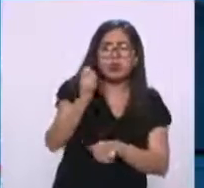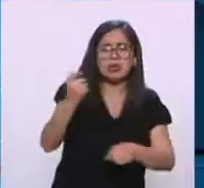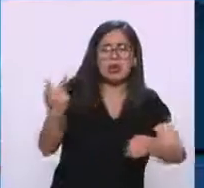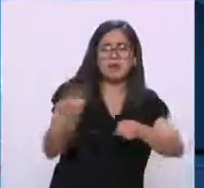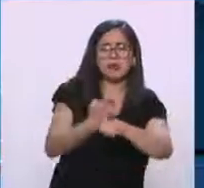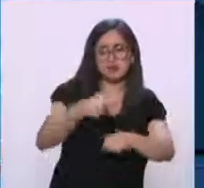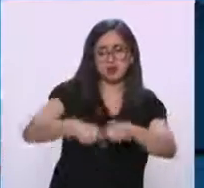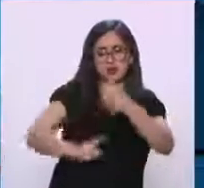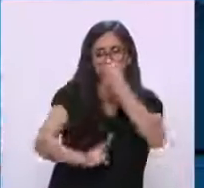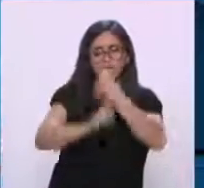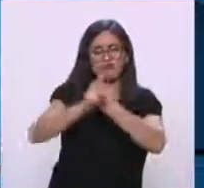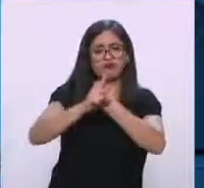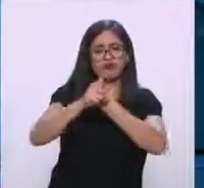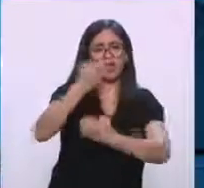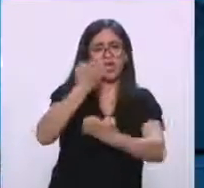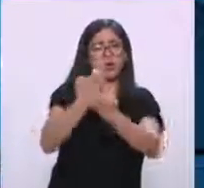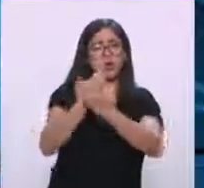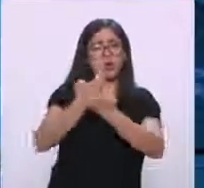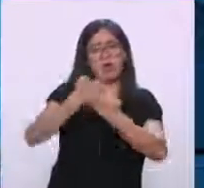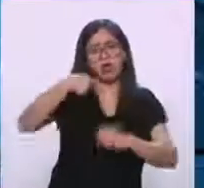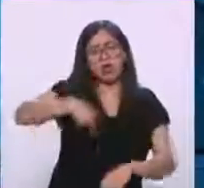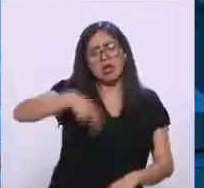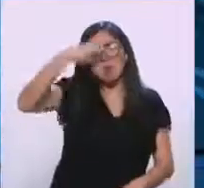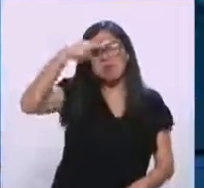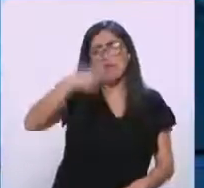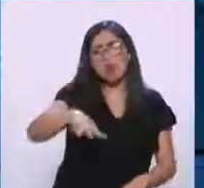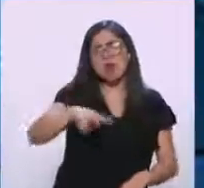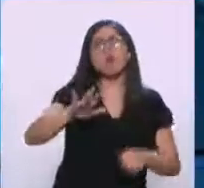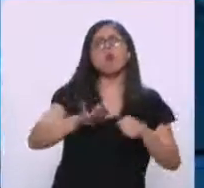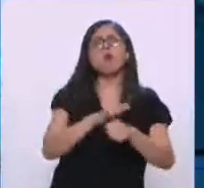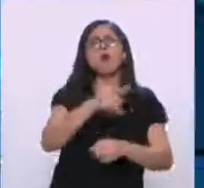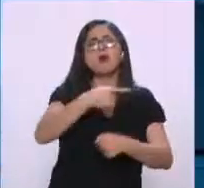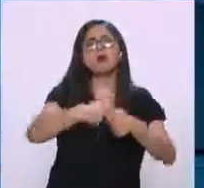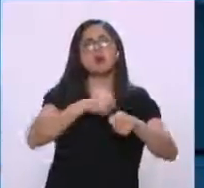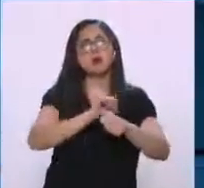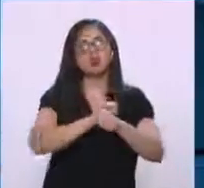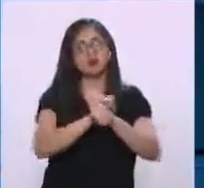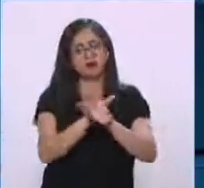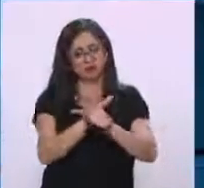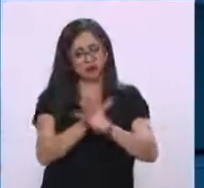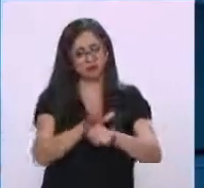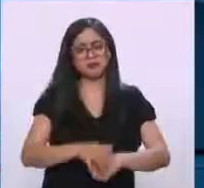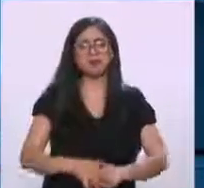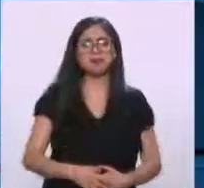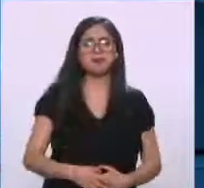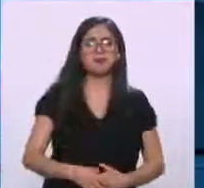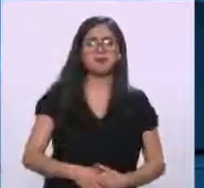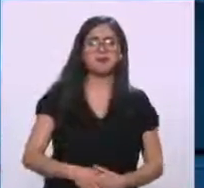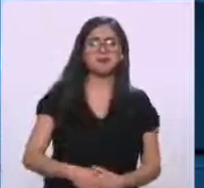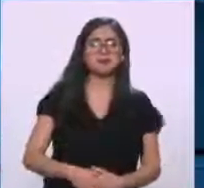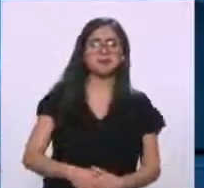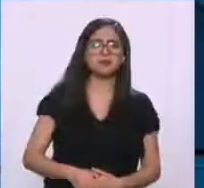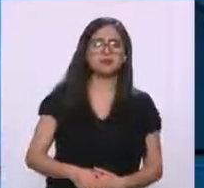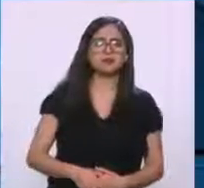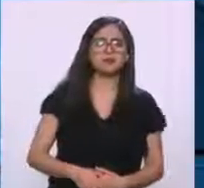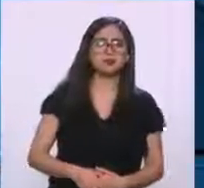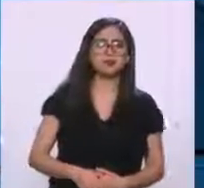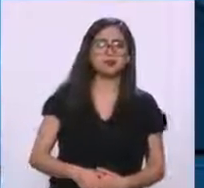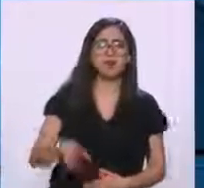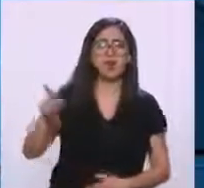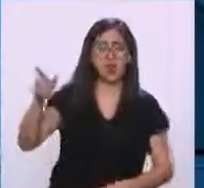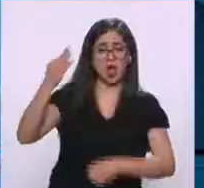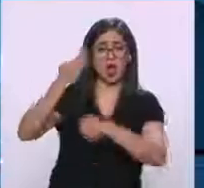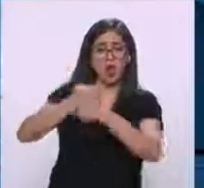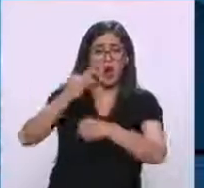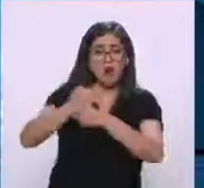viviendo? Bueno, por una parte es un colchón para evitar que la población que literalmente vive